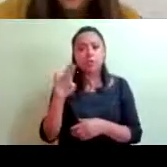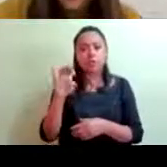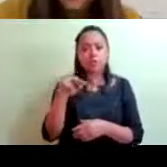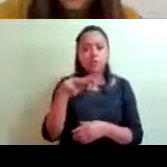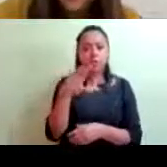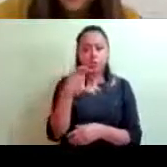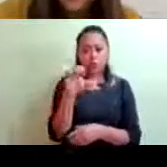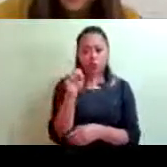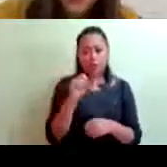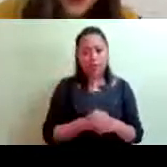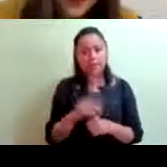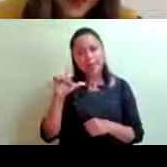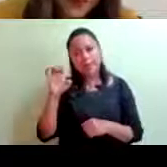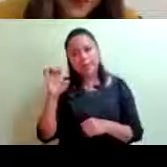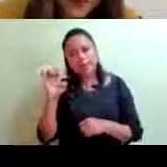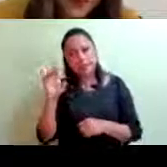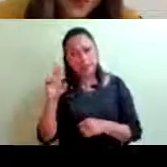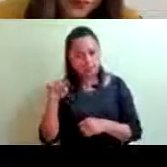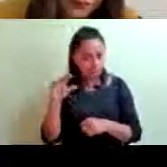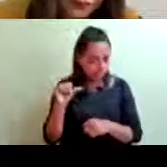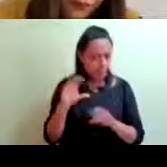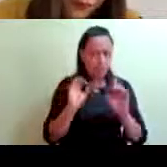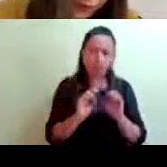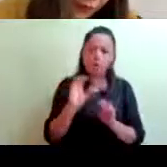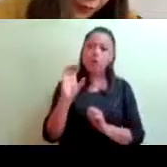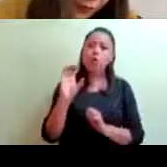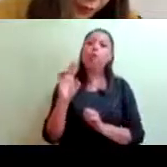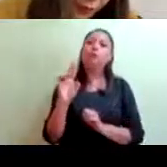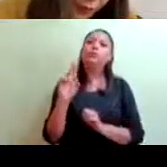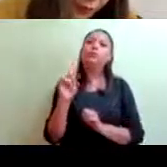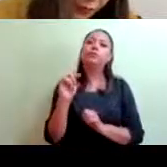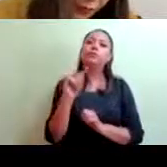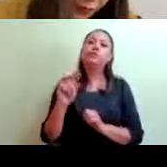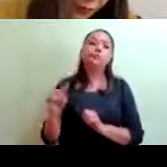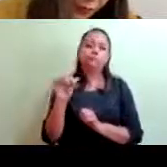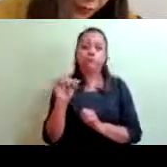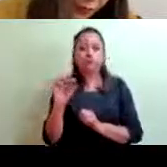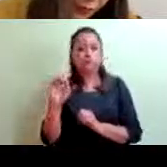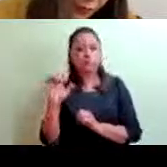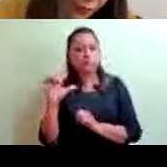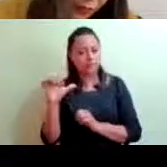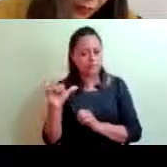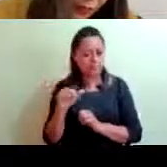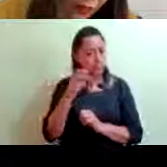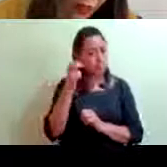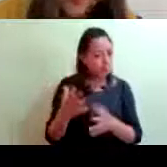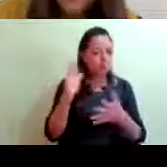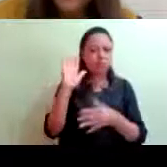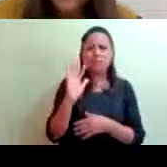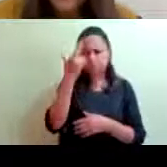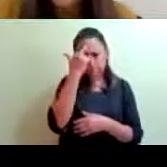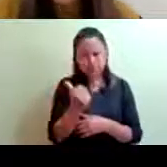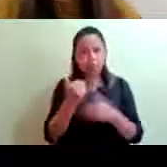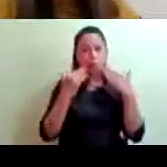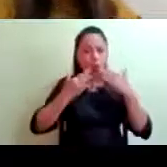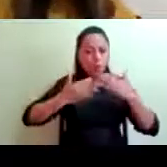Cutzamala, para garantizar el suministro de este vital líquido, lo cual es irracional, caro e injusto, ya ha